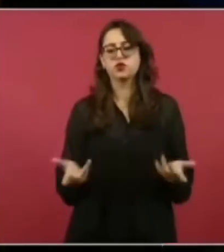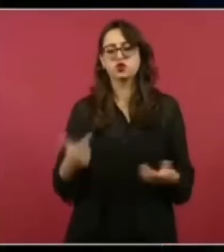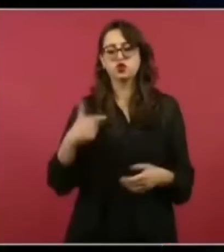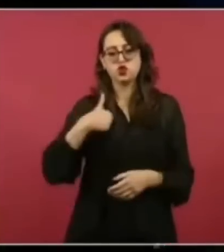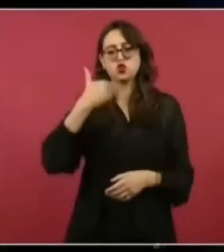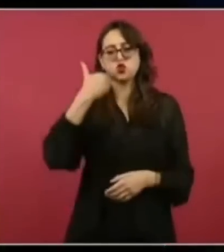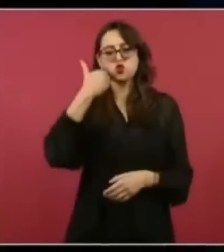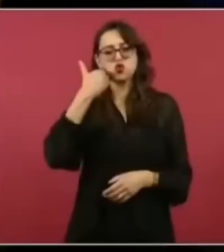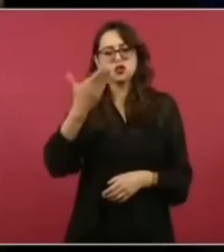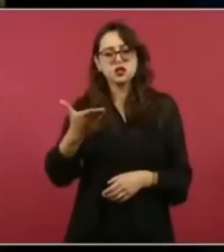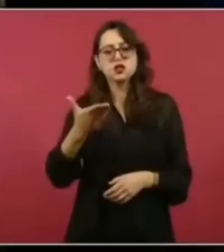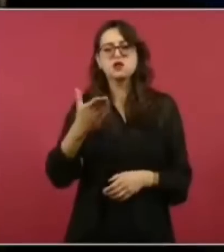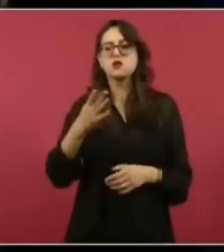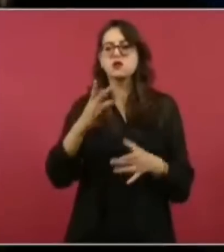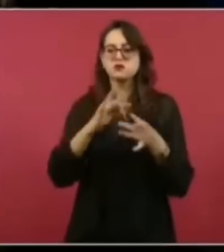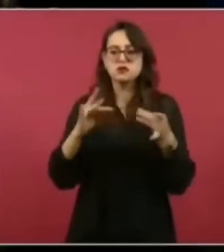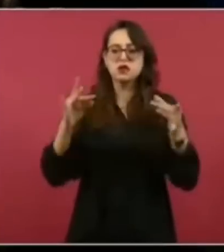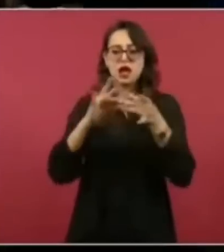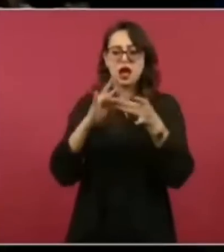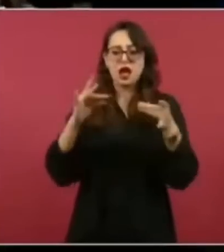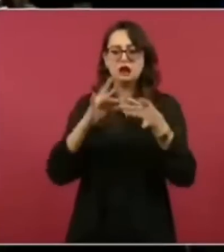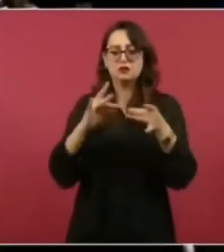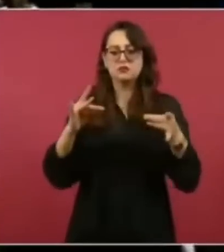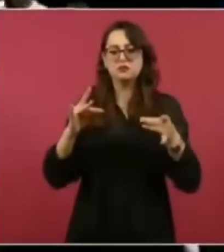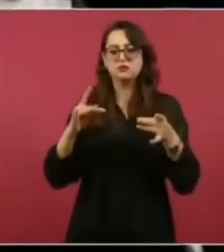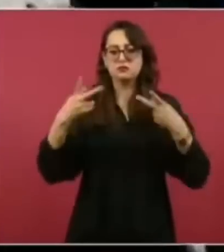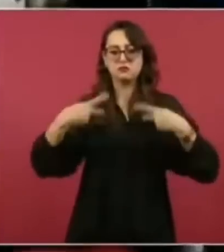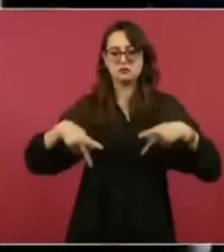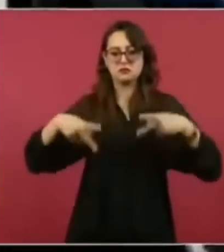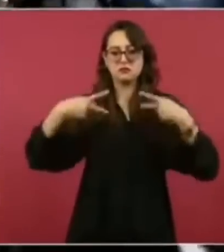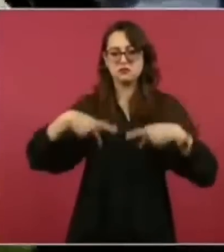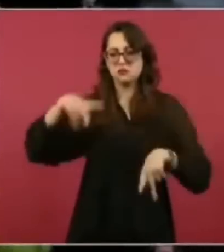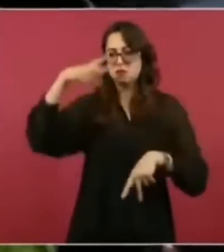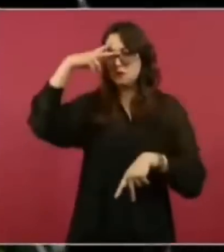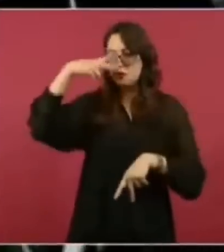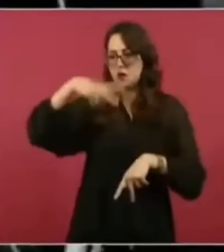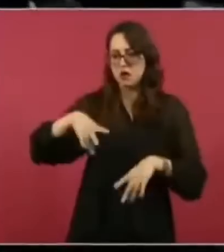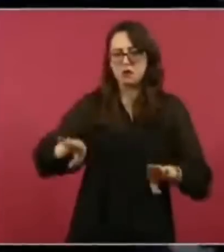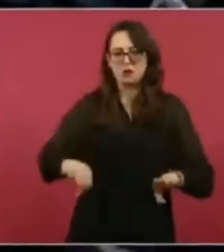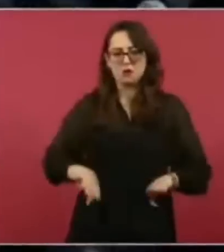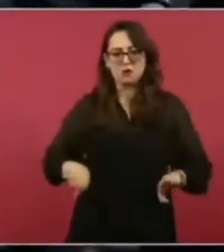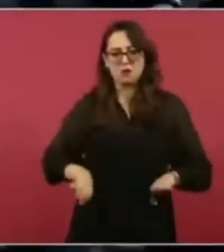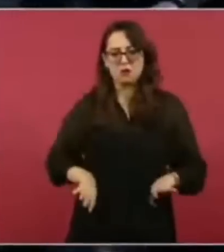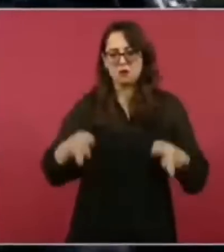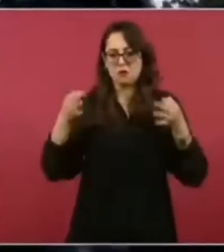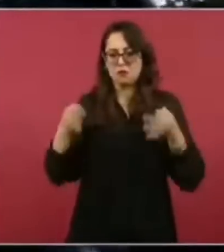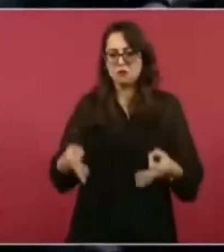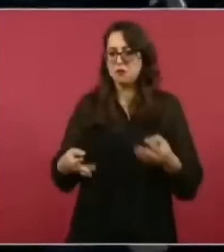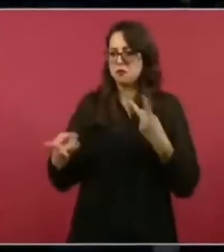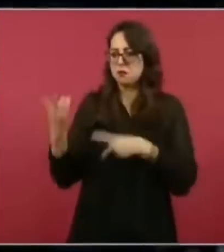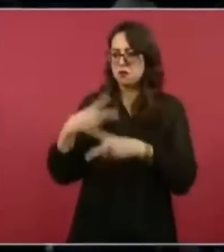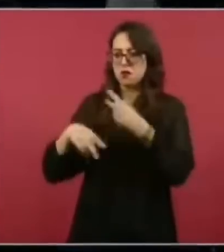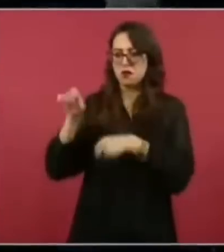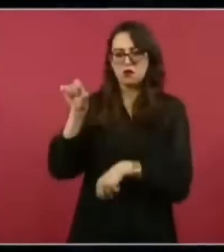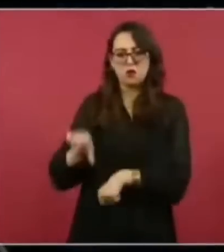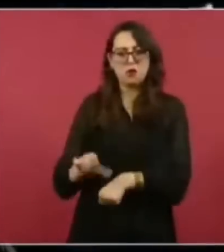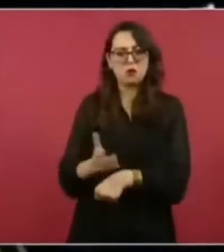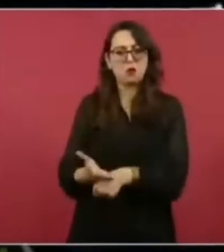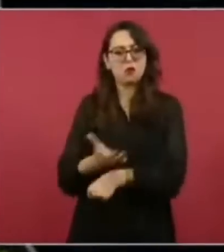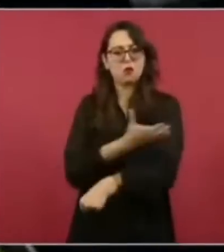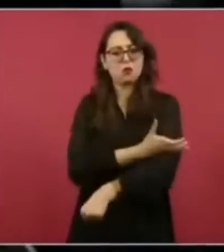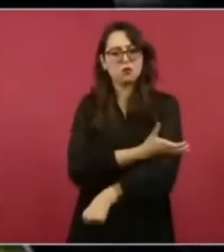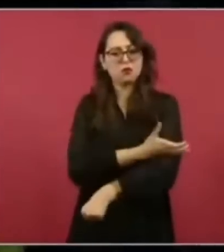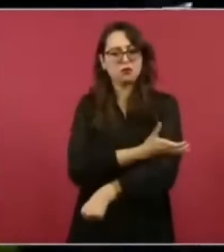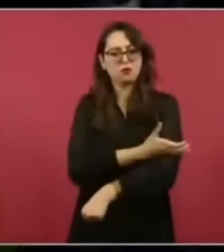ejemplares, extraordinarios, que nos acompañan. Ustedes ya escucharon